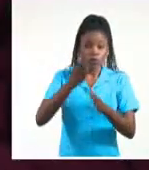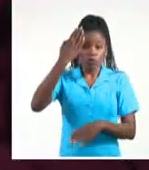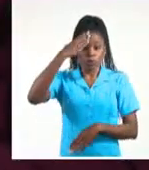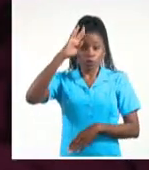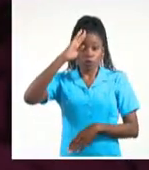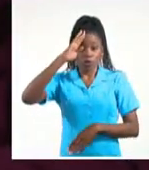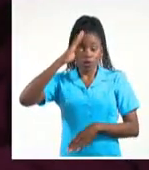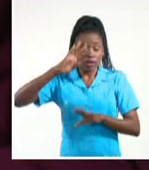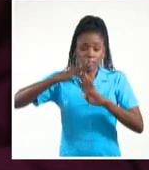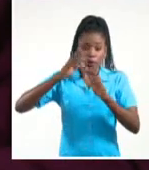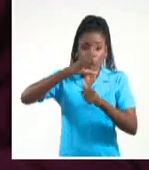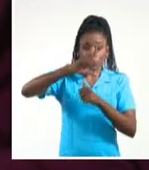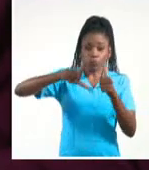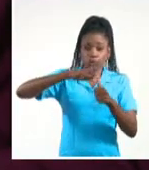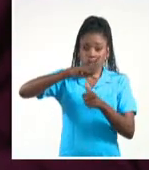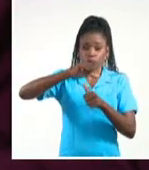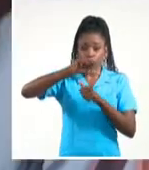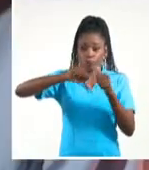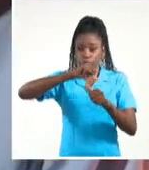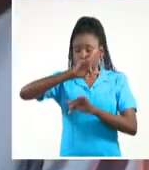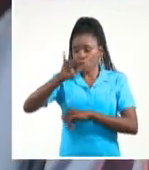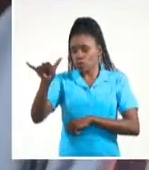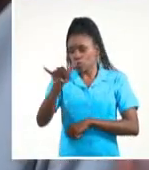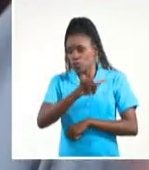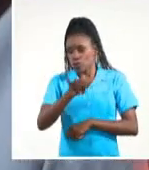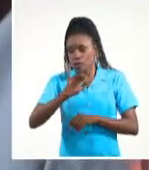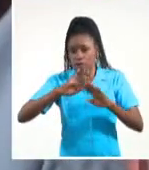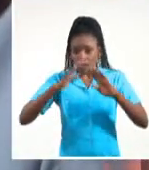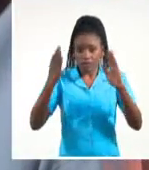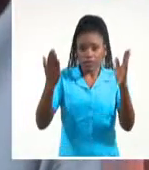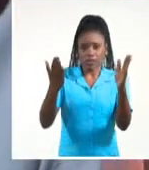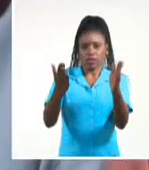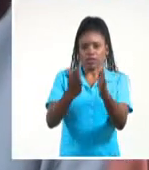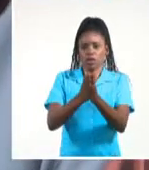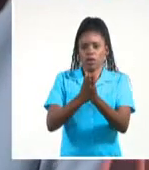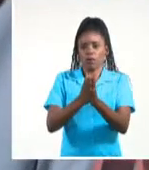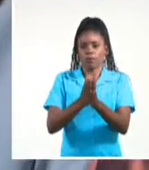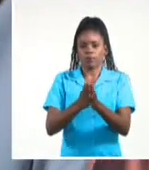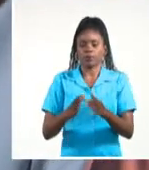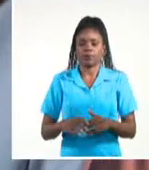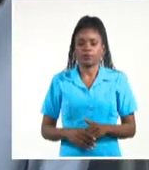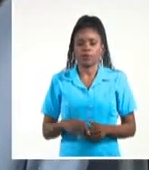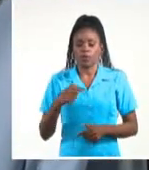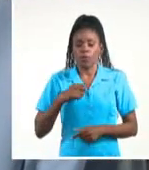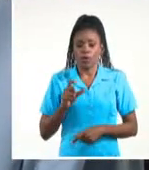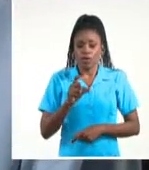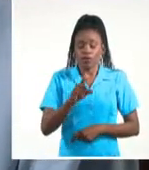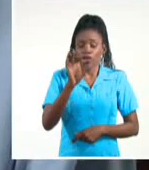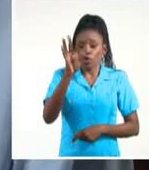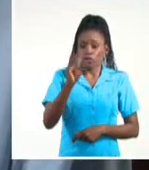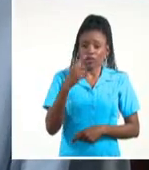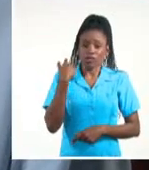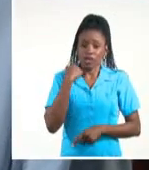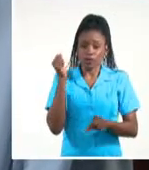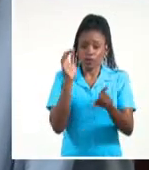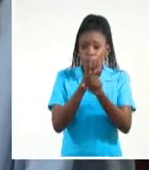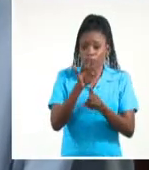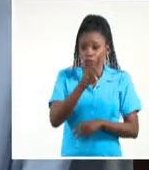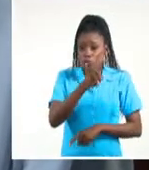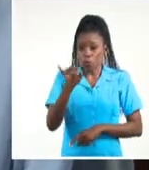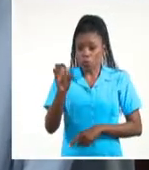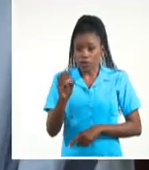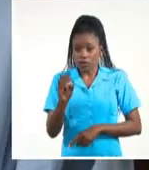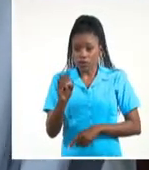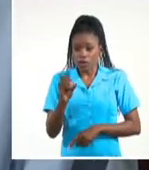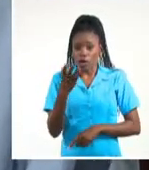todo el continente y ahora es de todo el mundo, para los que a finales de los 80 y comienzos de los 90,